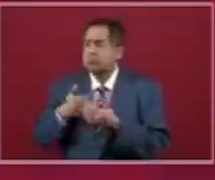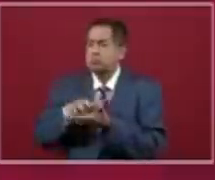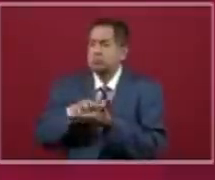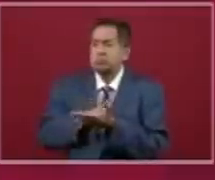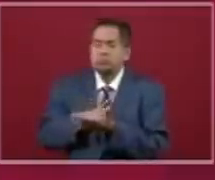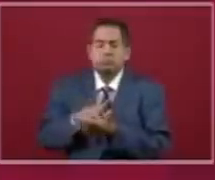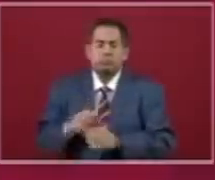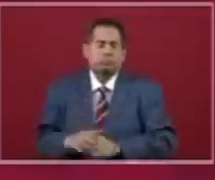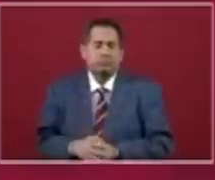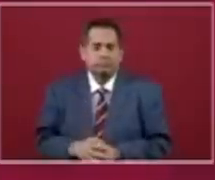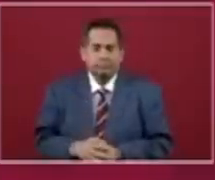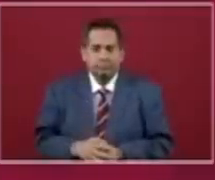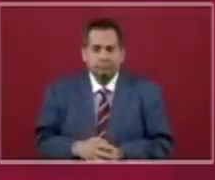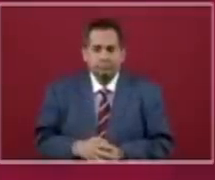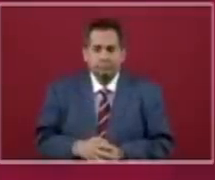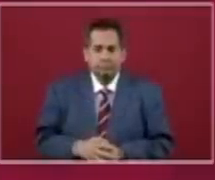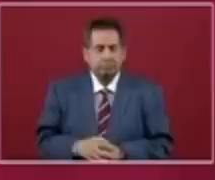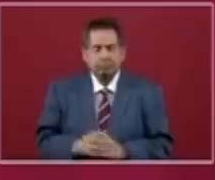No,